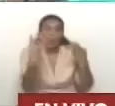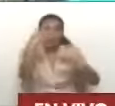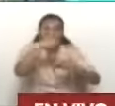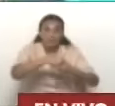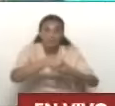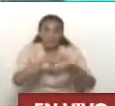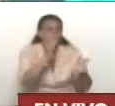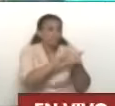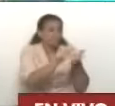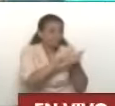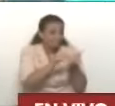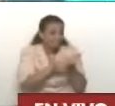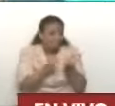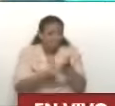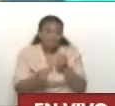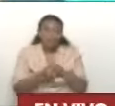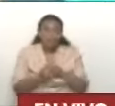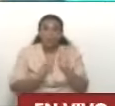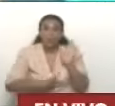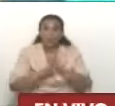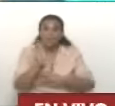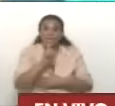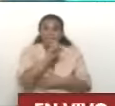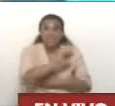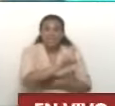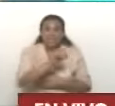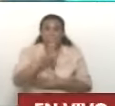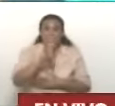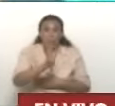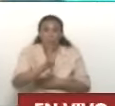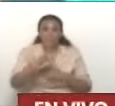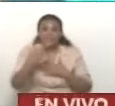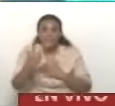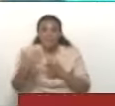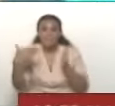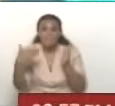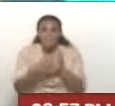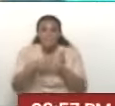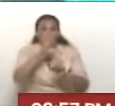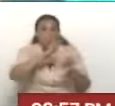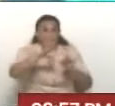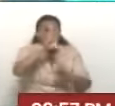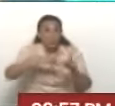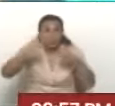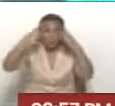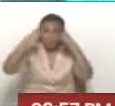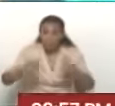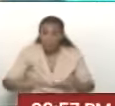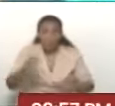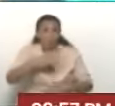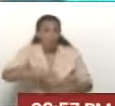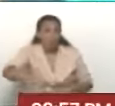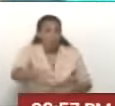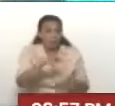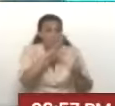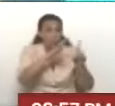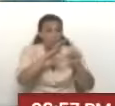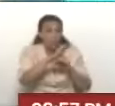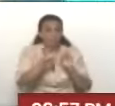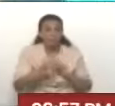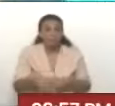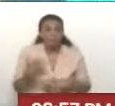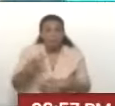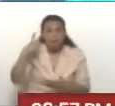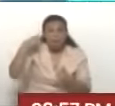incorporación. Hemos superado los 143.000 cultores y cultoras del país. Tenemos un